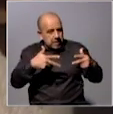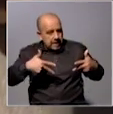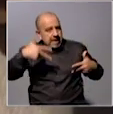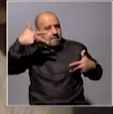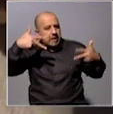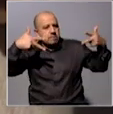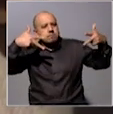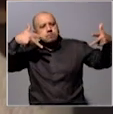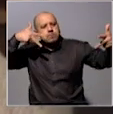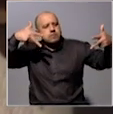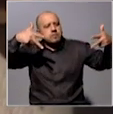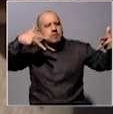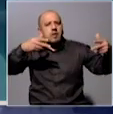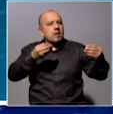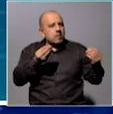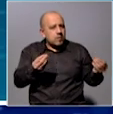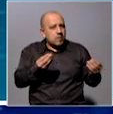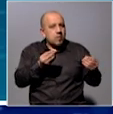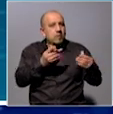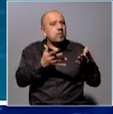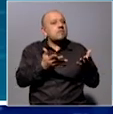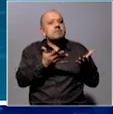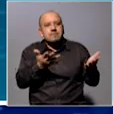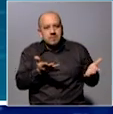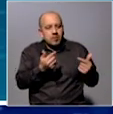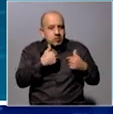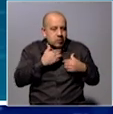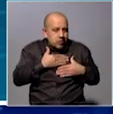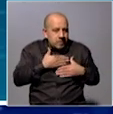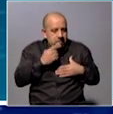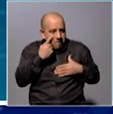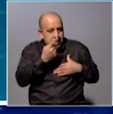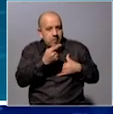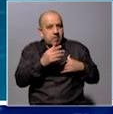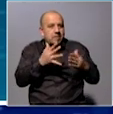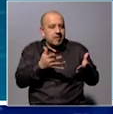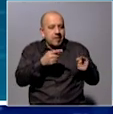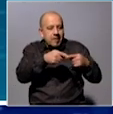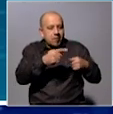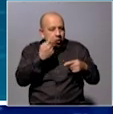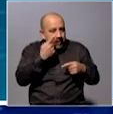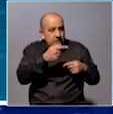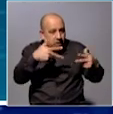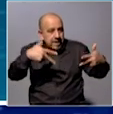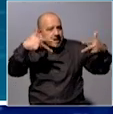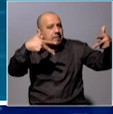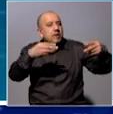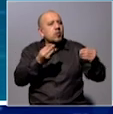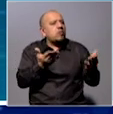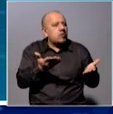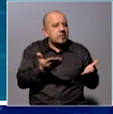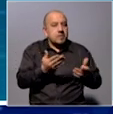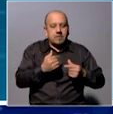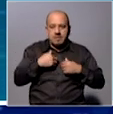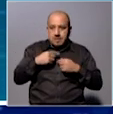es un elemento singular de las consultas que nosotros apreciamos a través de los episodios de la serie?